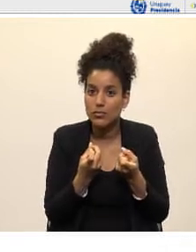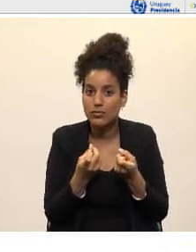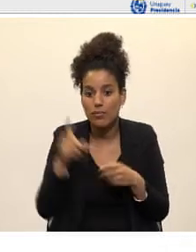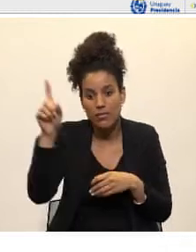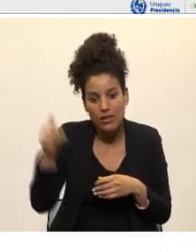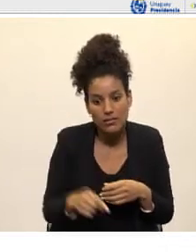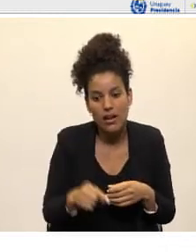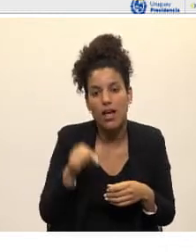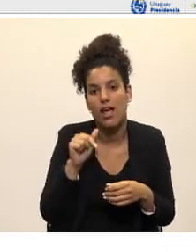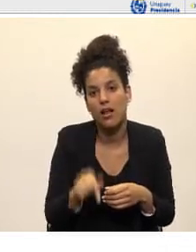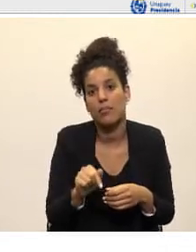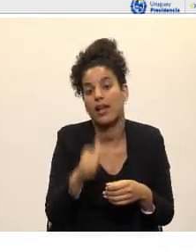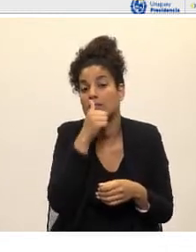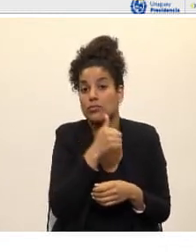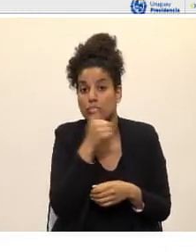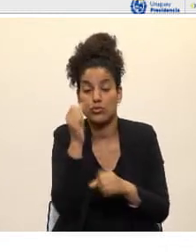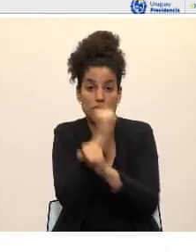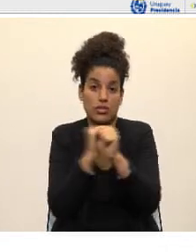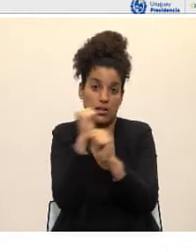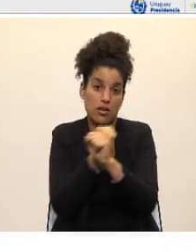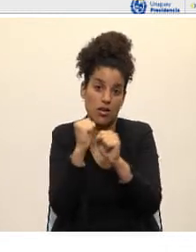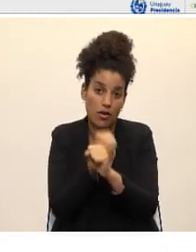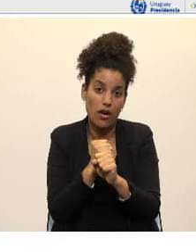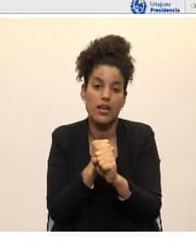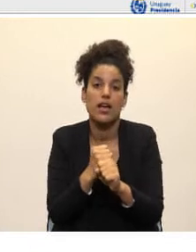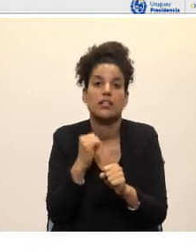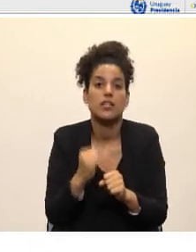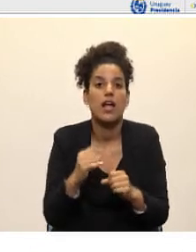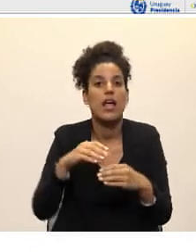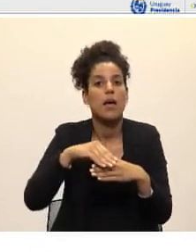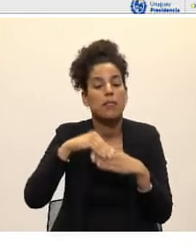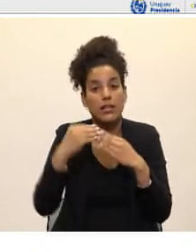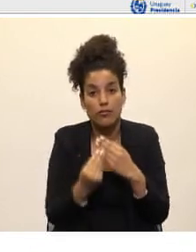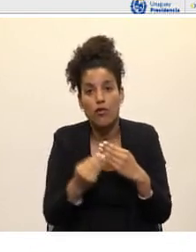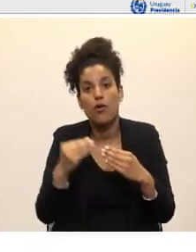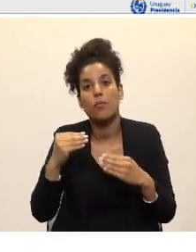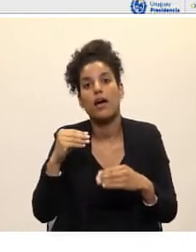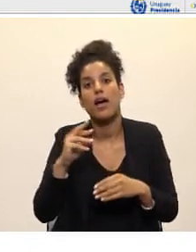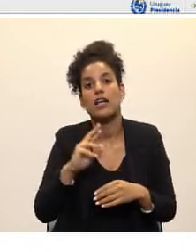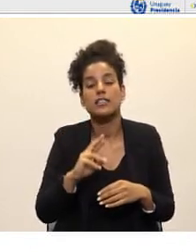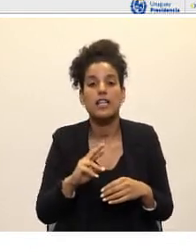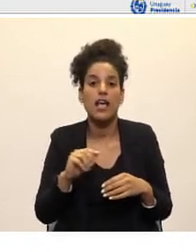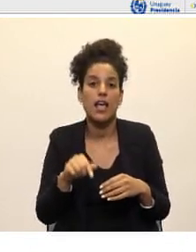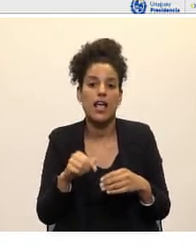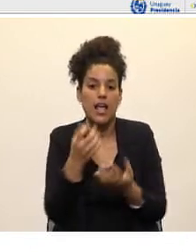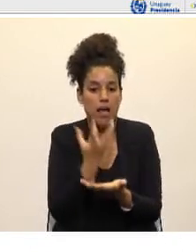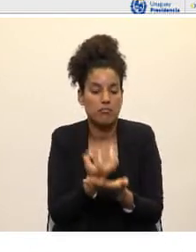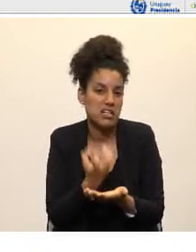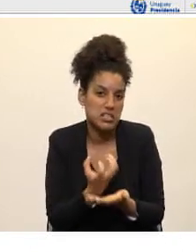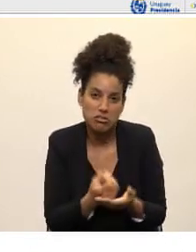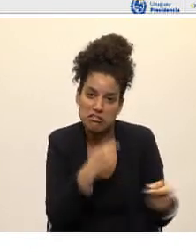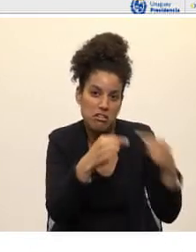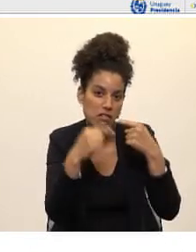valor para que las soluciones tecnológicas sean plataformas, recursos digitales, aplicaciones de todo